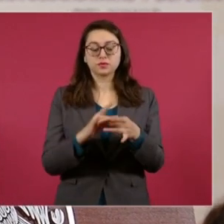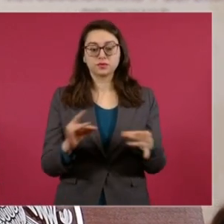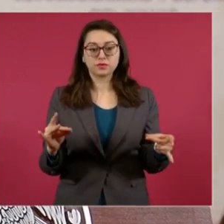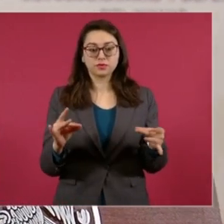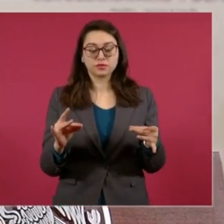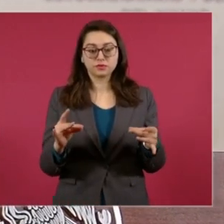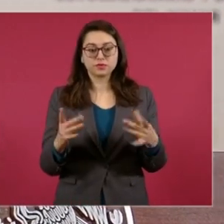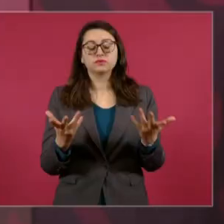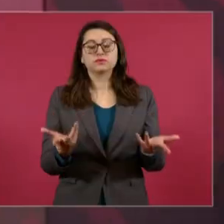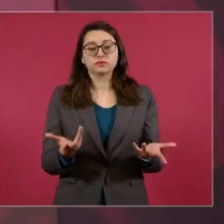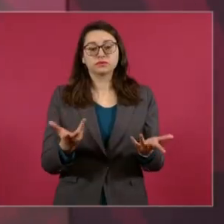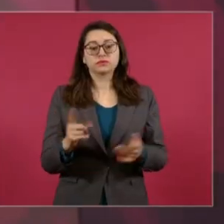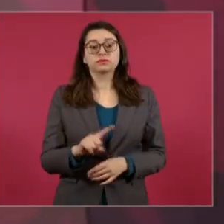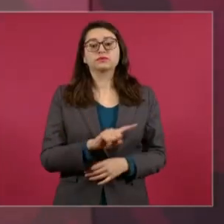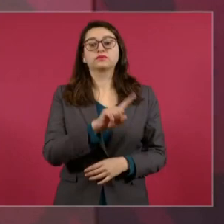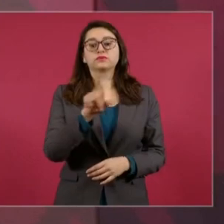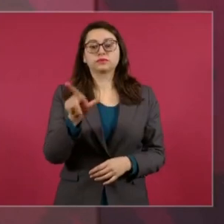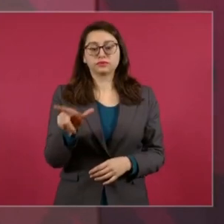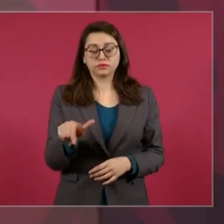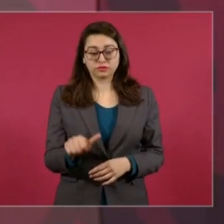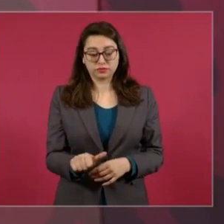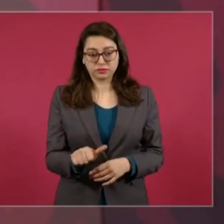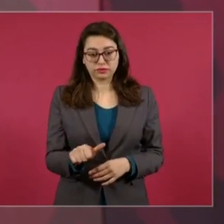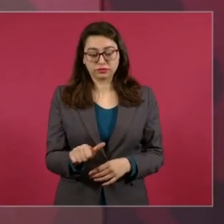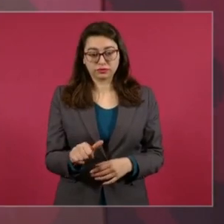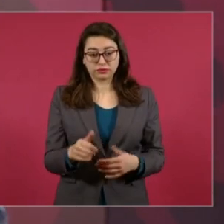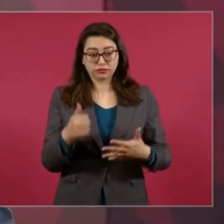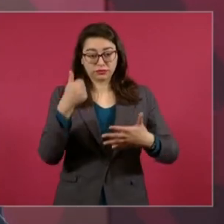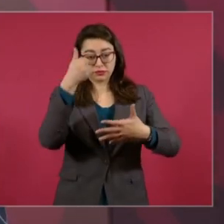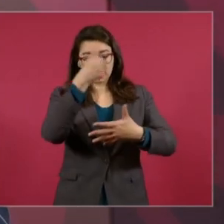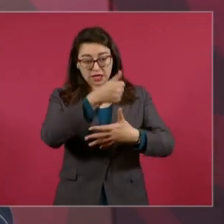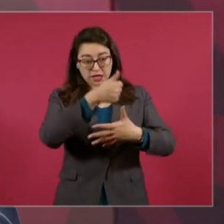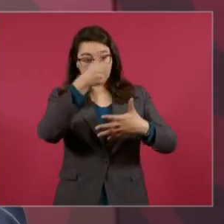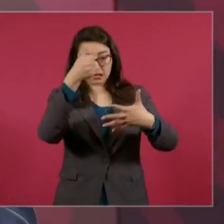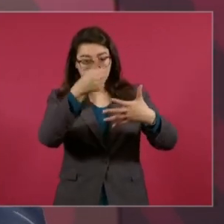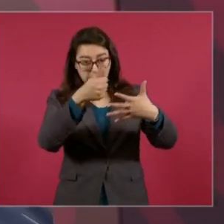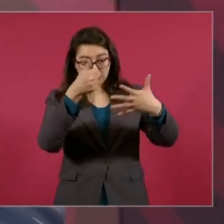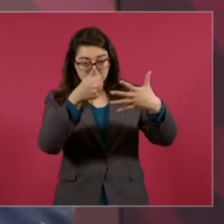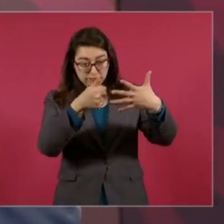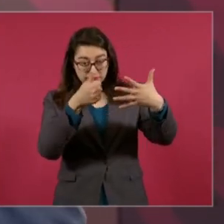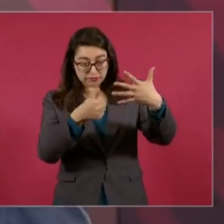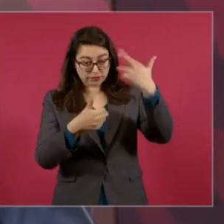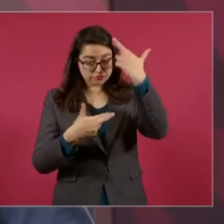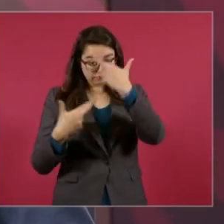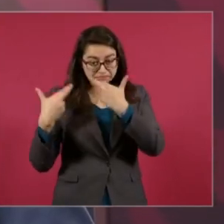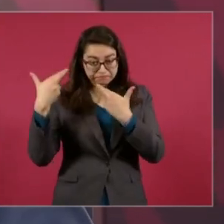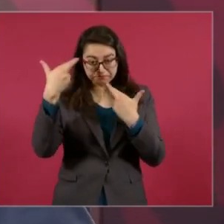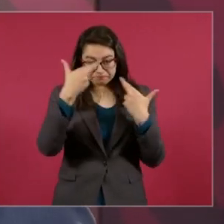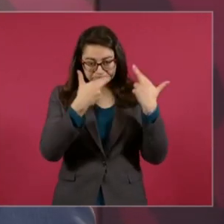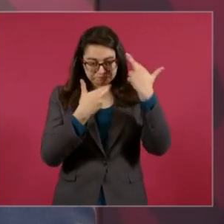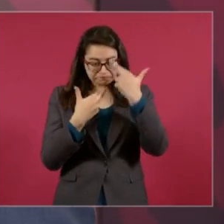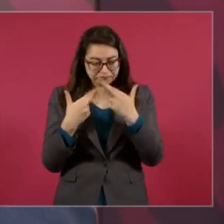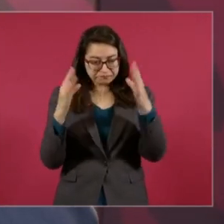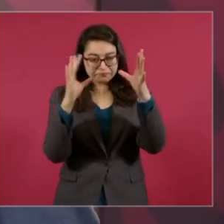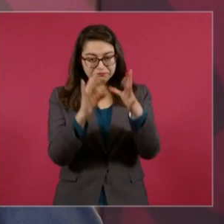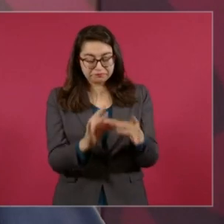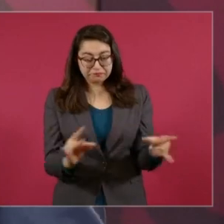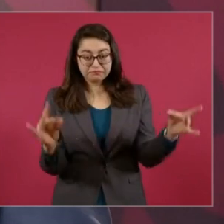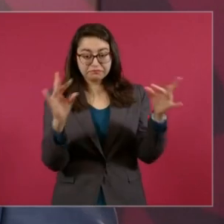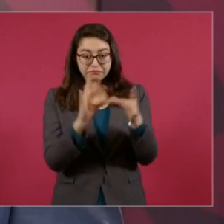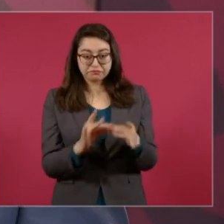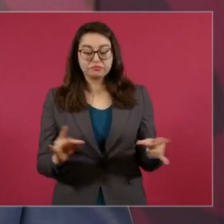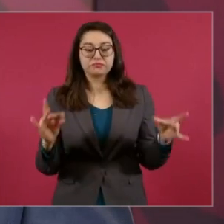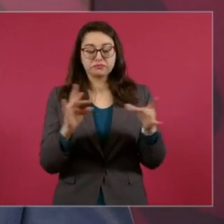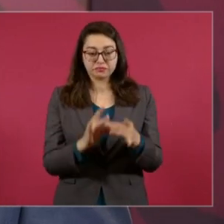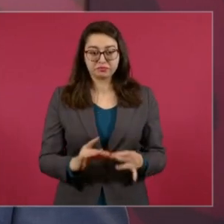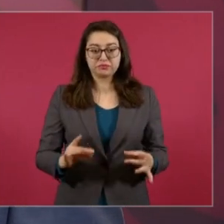vamos a estar analizando una por una. Nos va a dar oportunidad